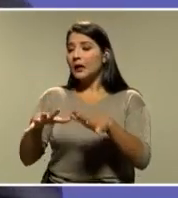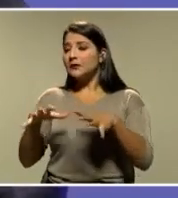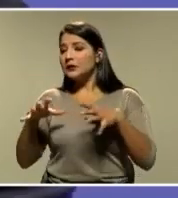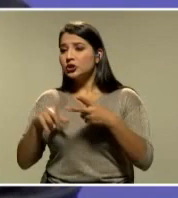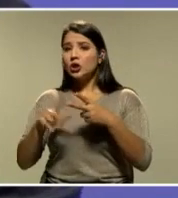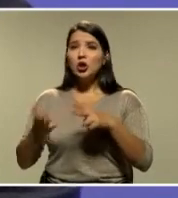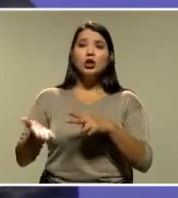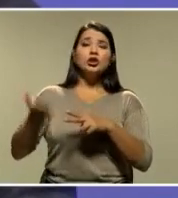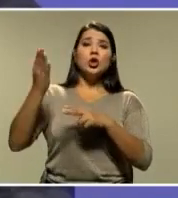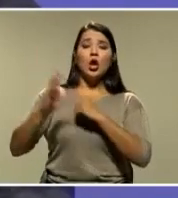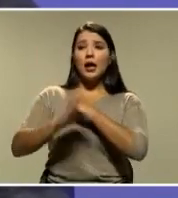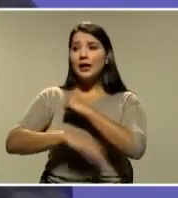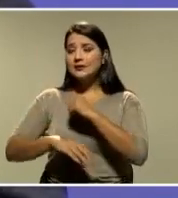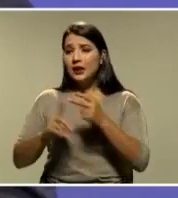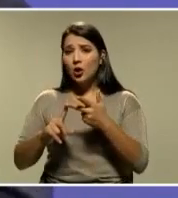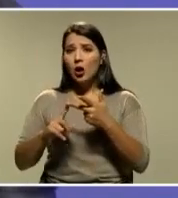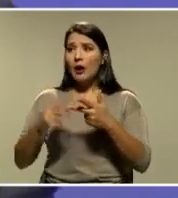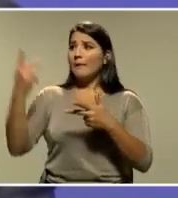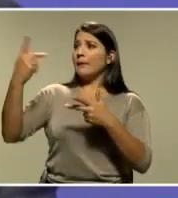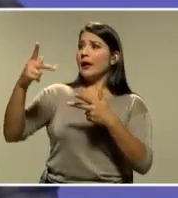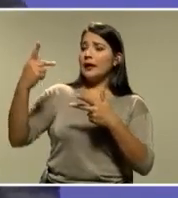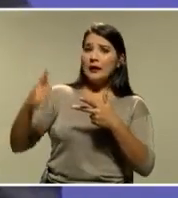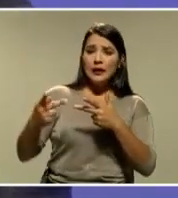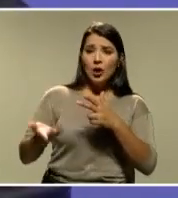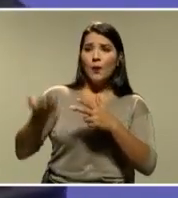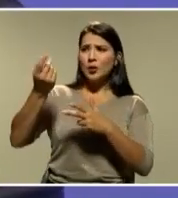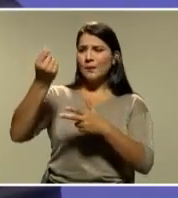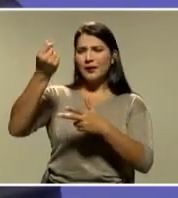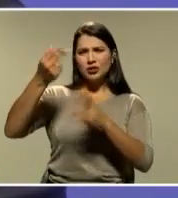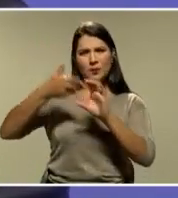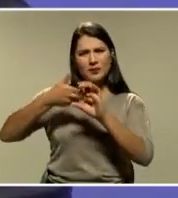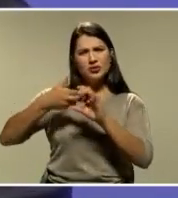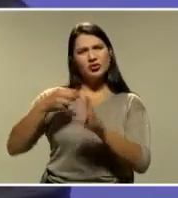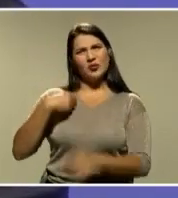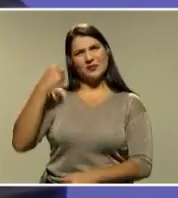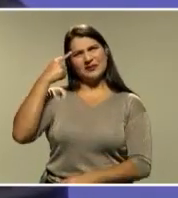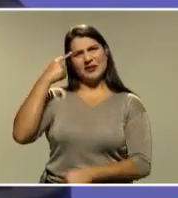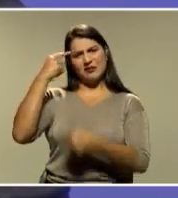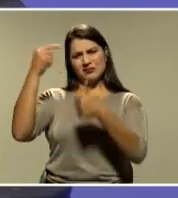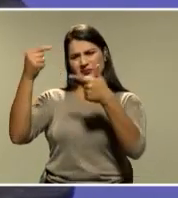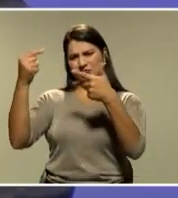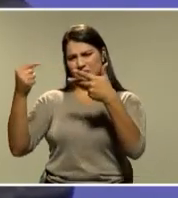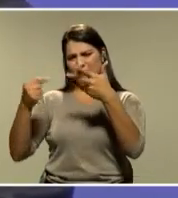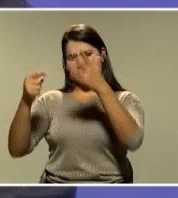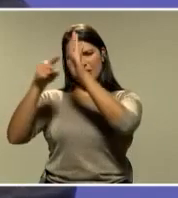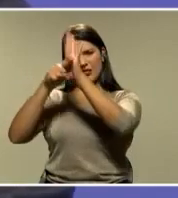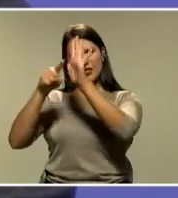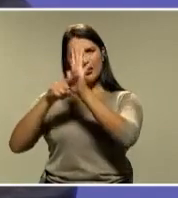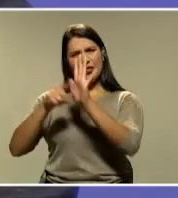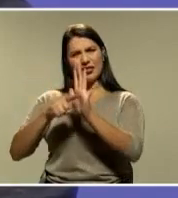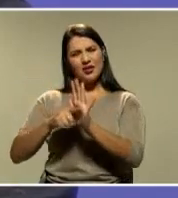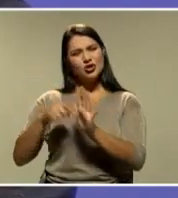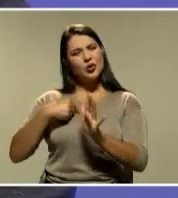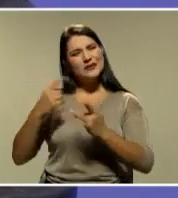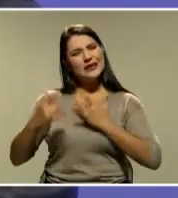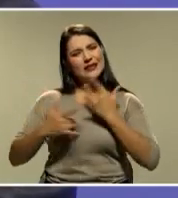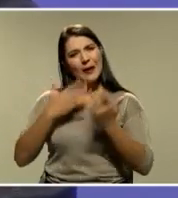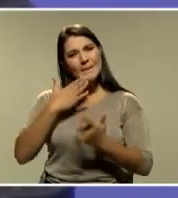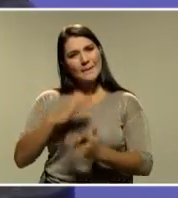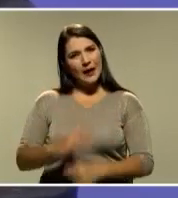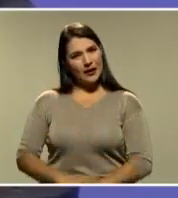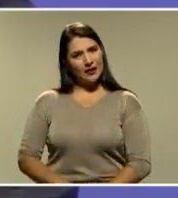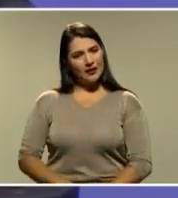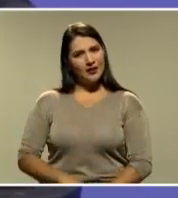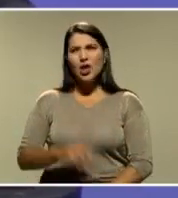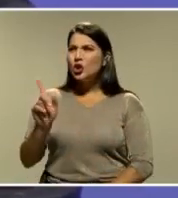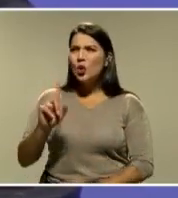sube las tensiones, peligra el aumento del petróleo, y yo para mis adentros me sentía un poco mal, porque yo decía,